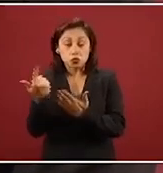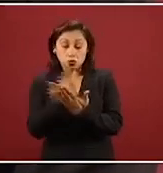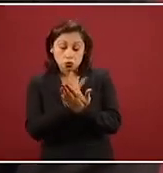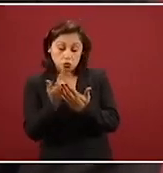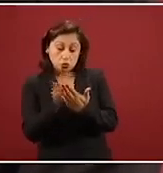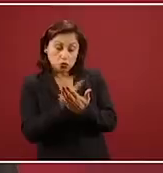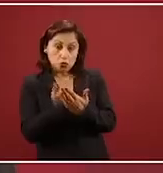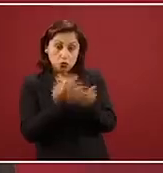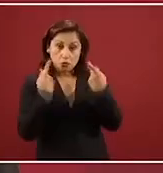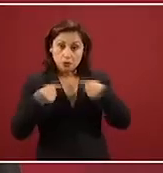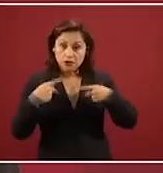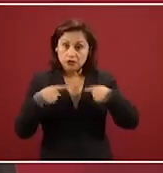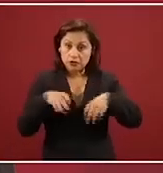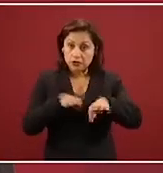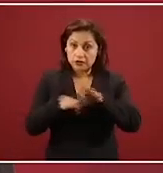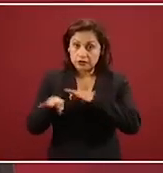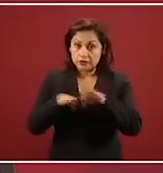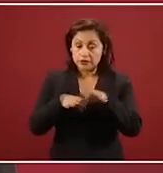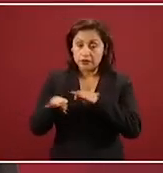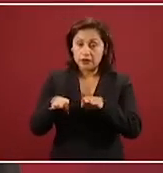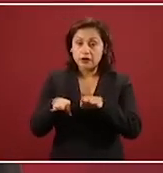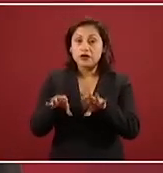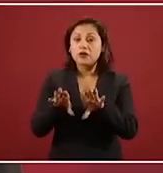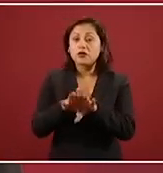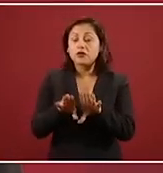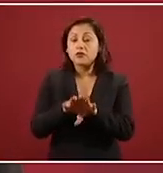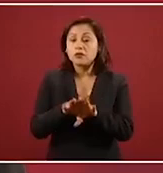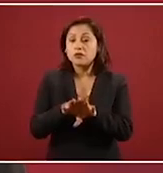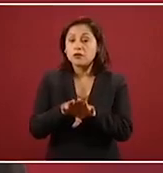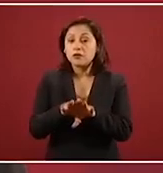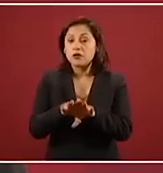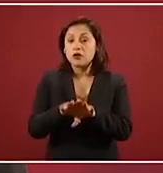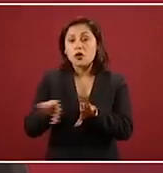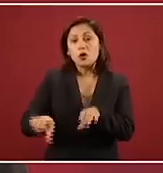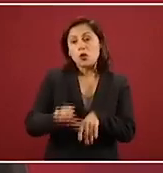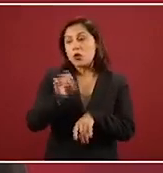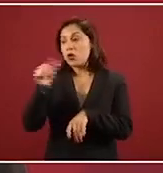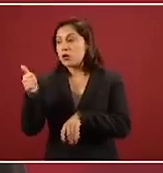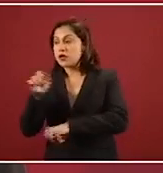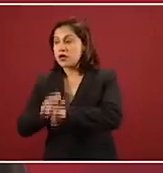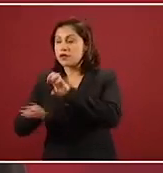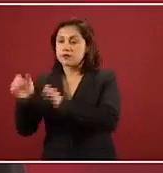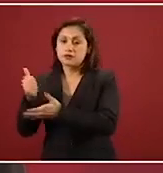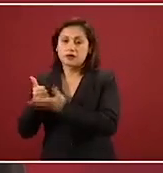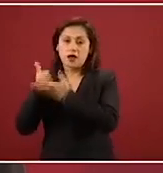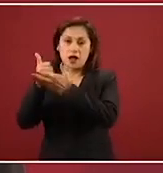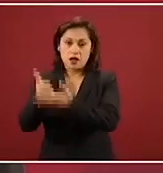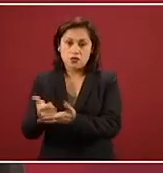a través de empresas